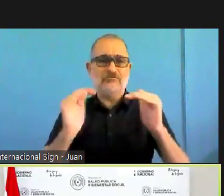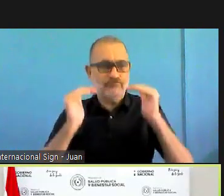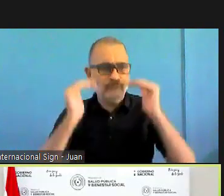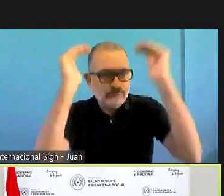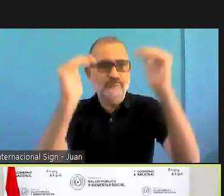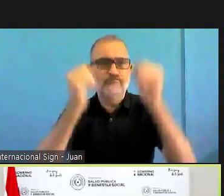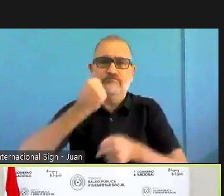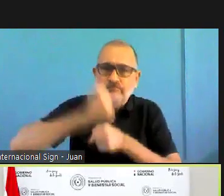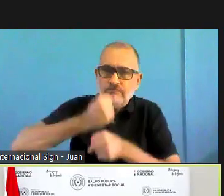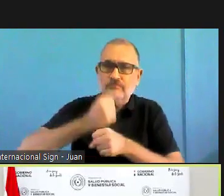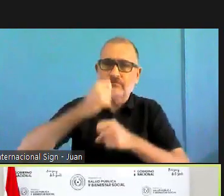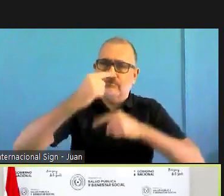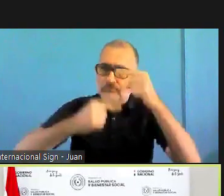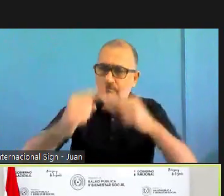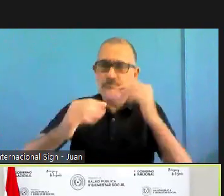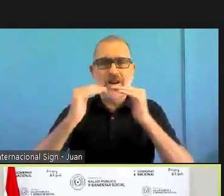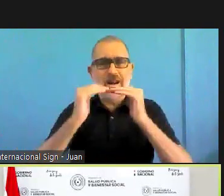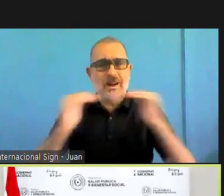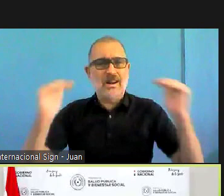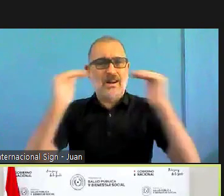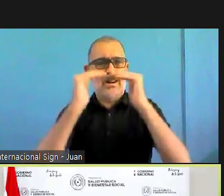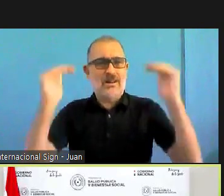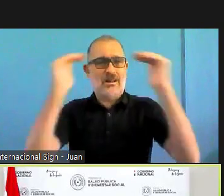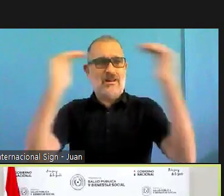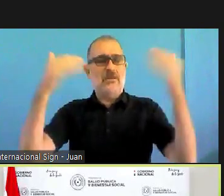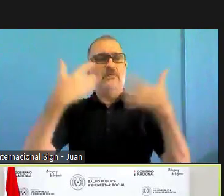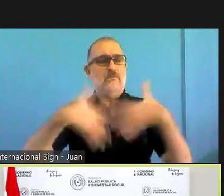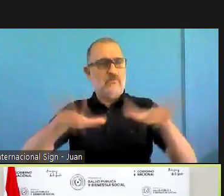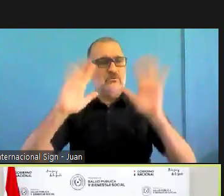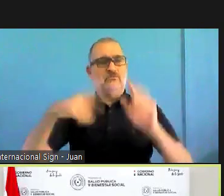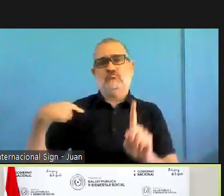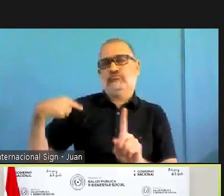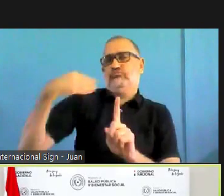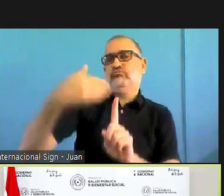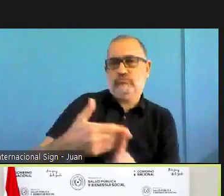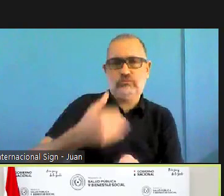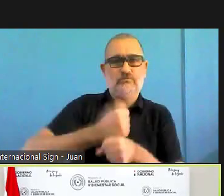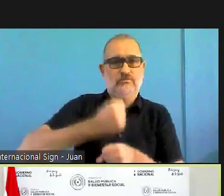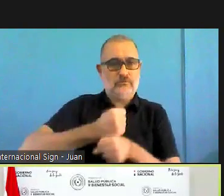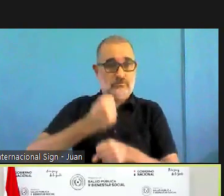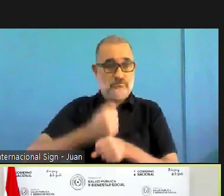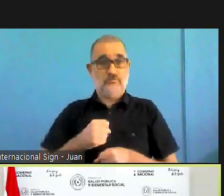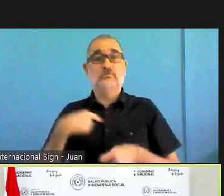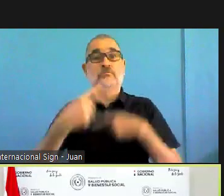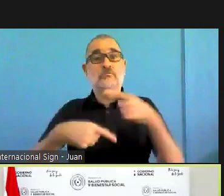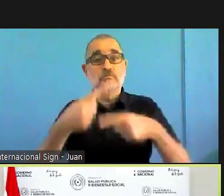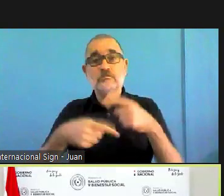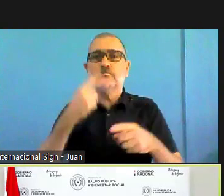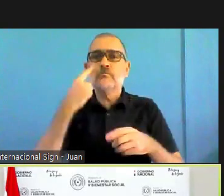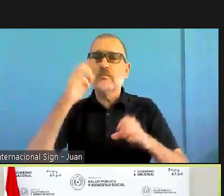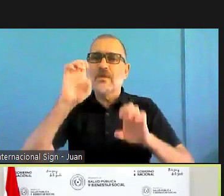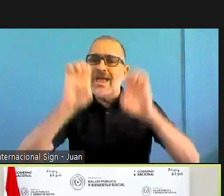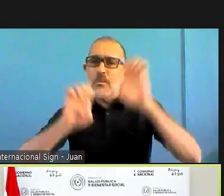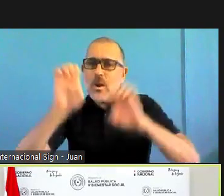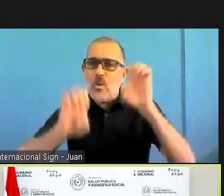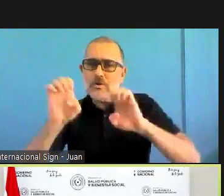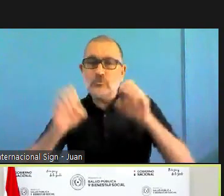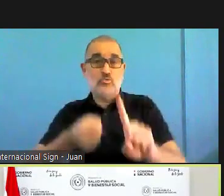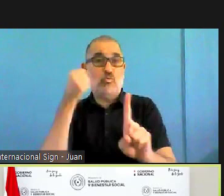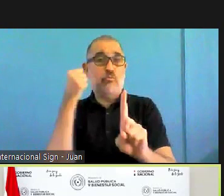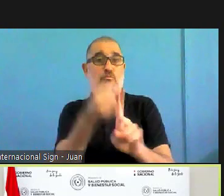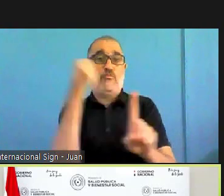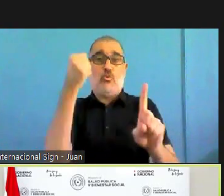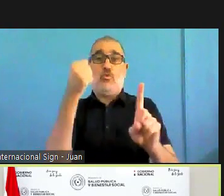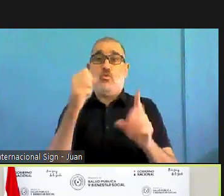la estrategia, percibimos que tiene una buena aceptación, y no solamente de la comunidad, sino también del personal del